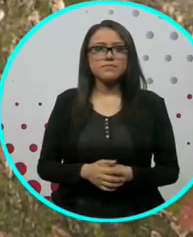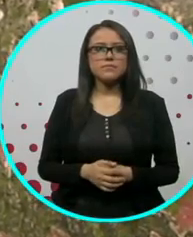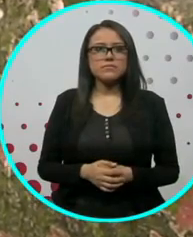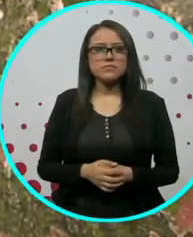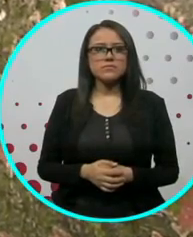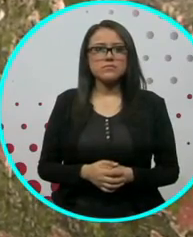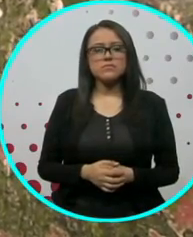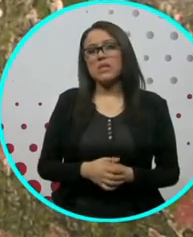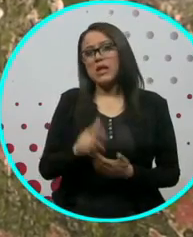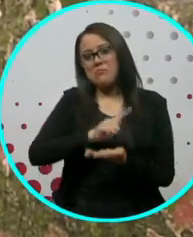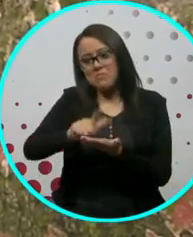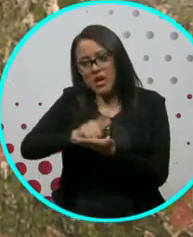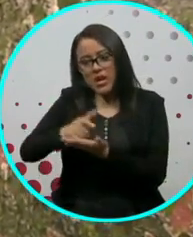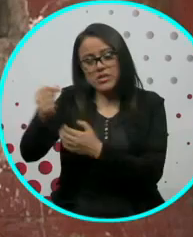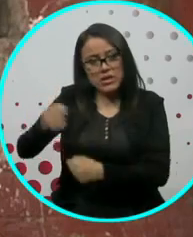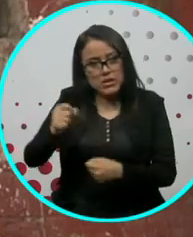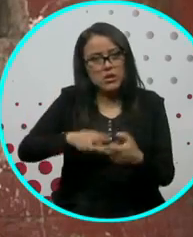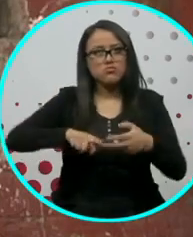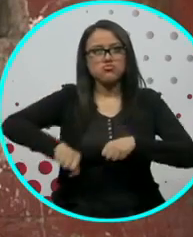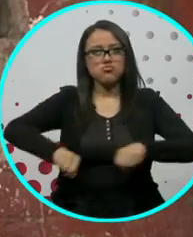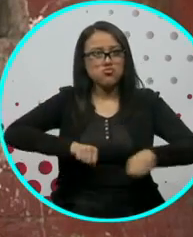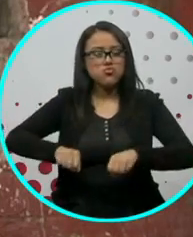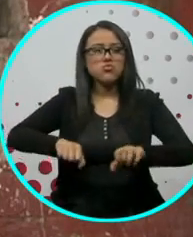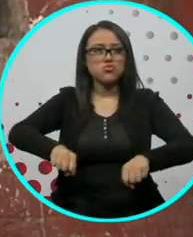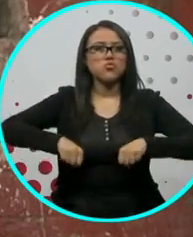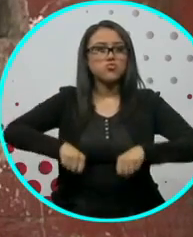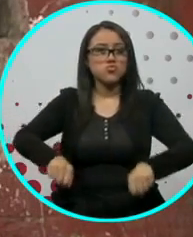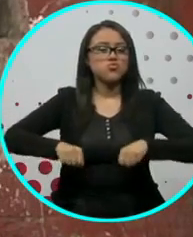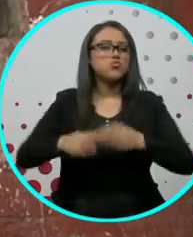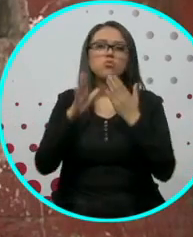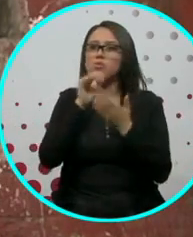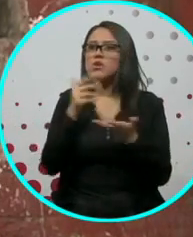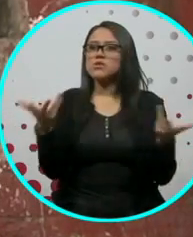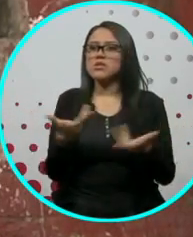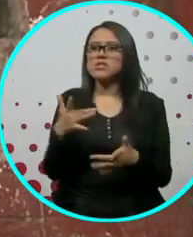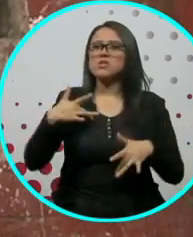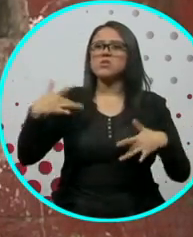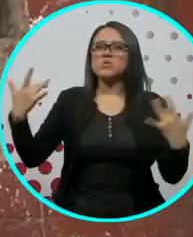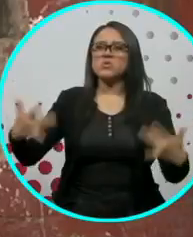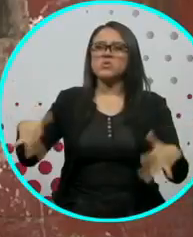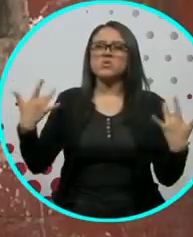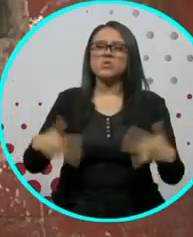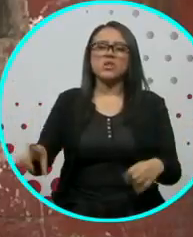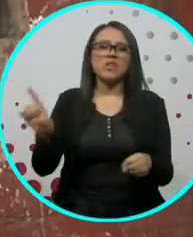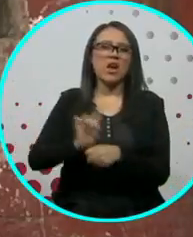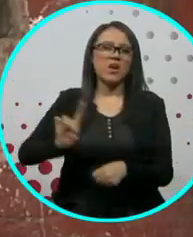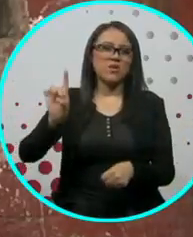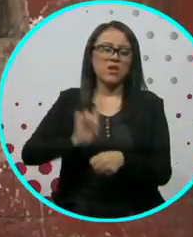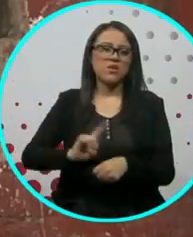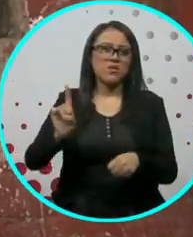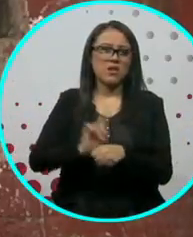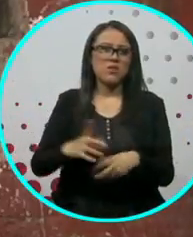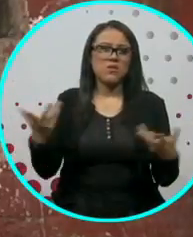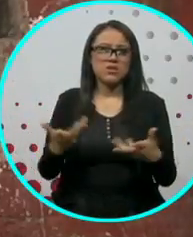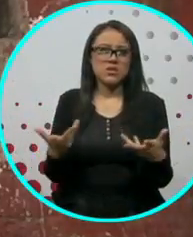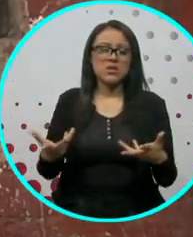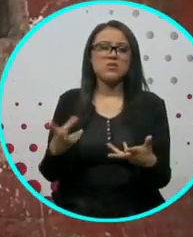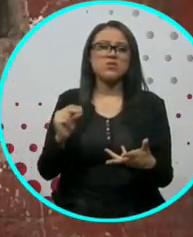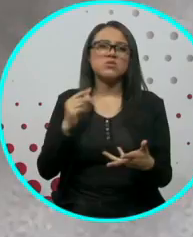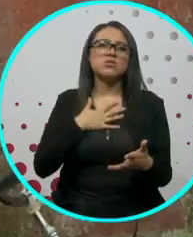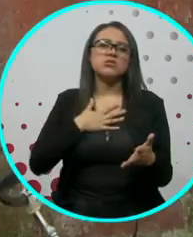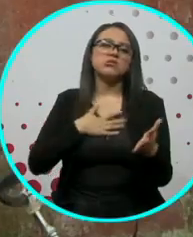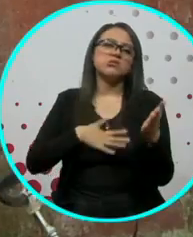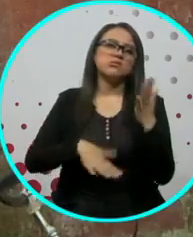ni qué hacer, ni lavar ropa, nada. El dolor es su compañero de todos los días. Ya no descanso nada del